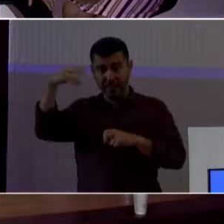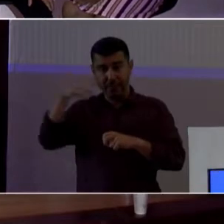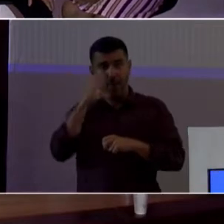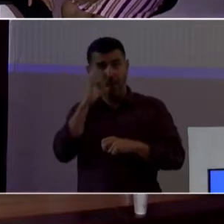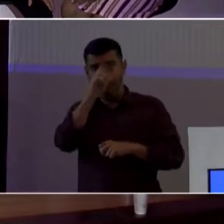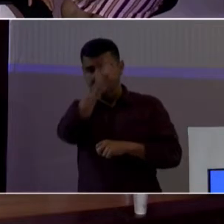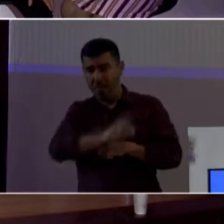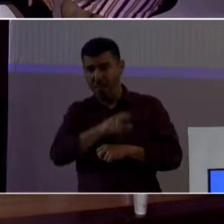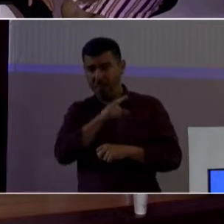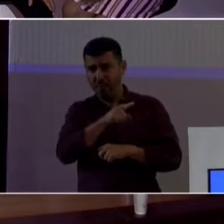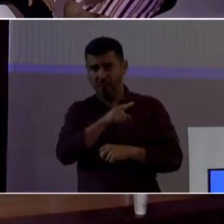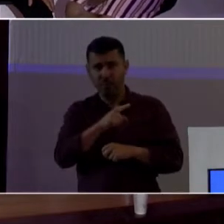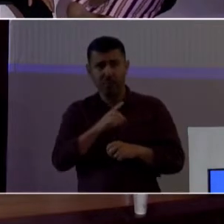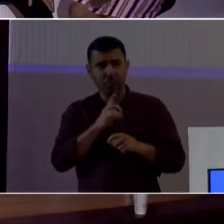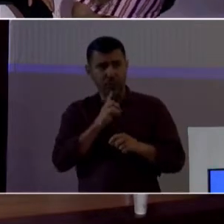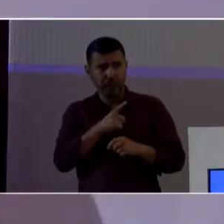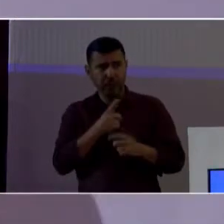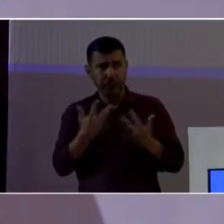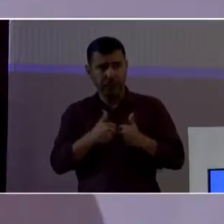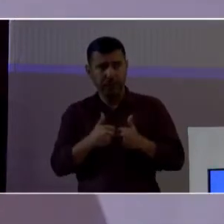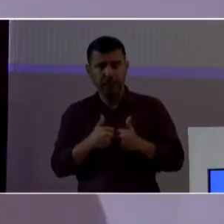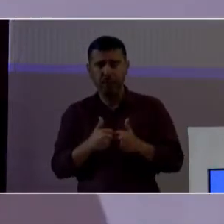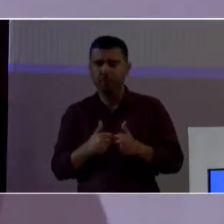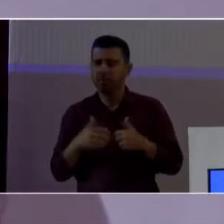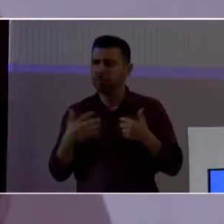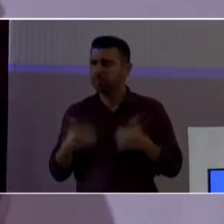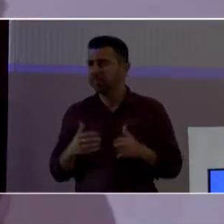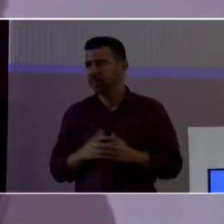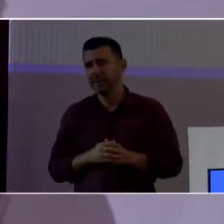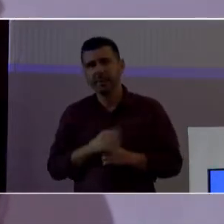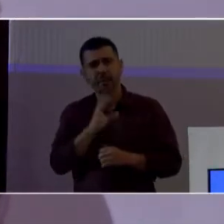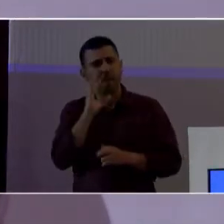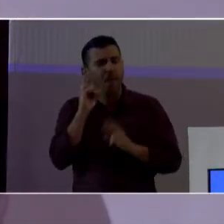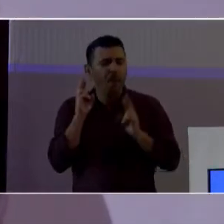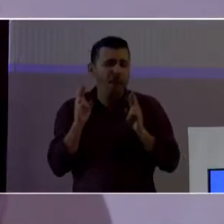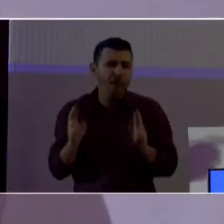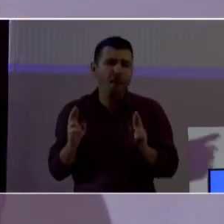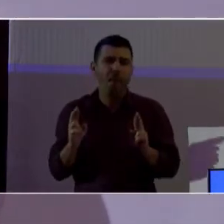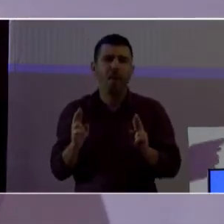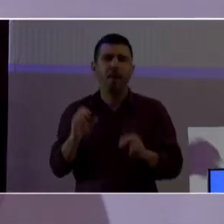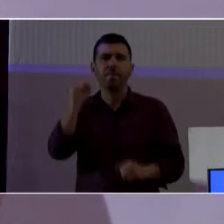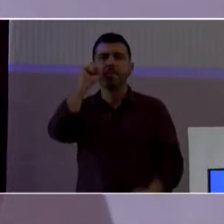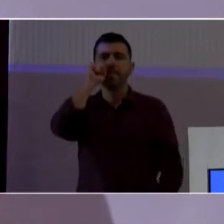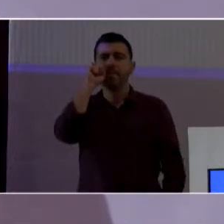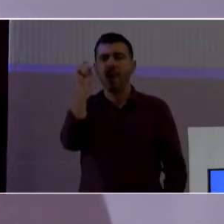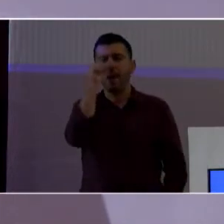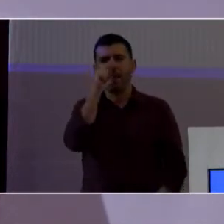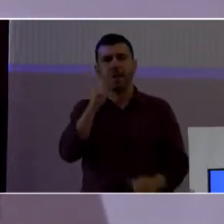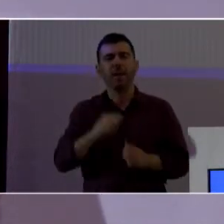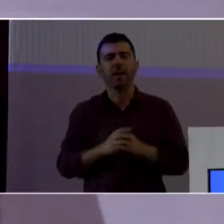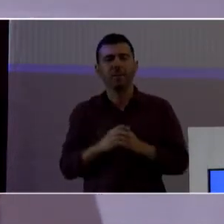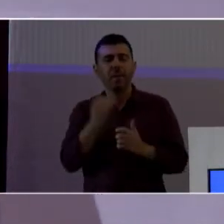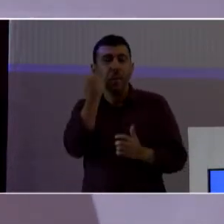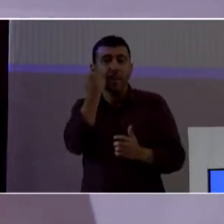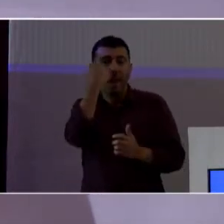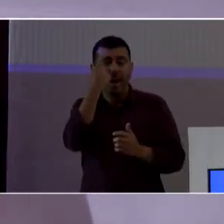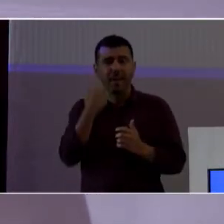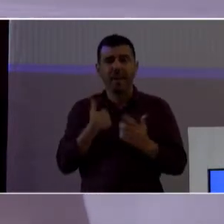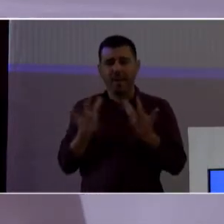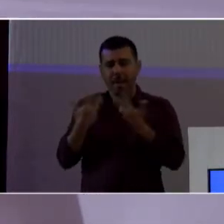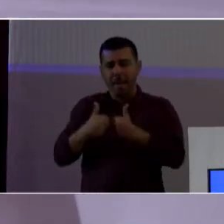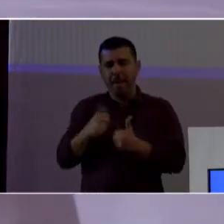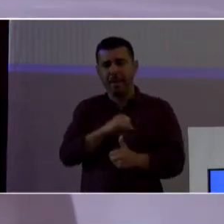pero Dios mío, ojalá así hablaran los empresarios de Barranca Bermeja con los que hemos tenido que darnos la pela, como se